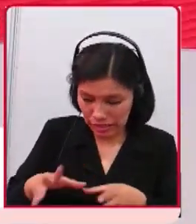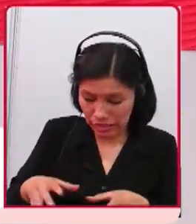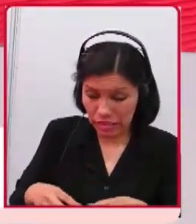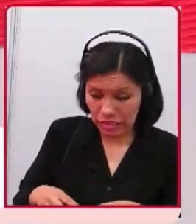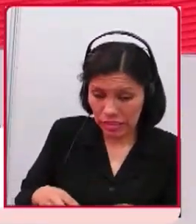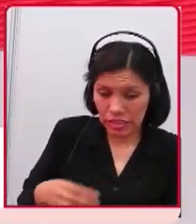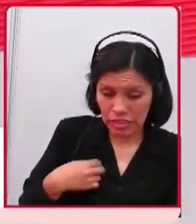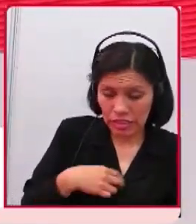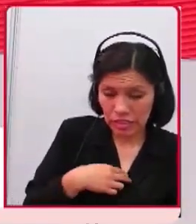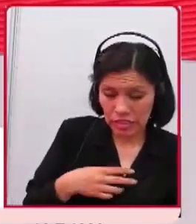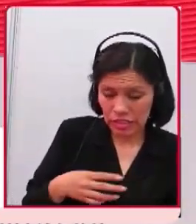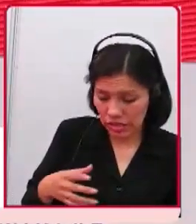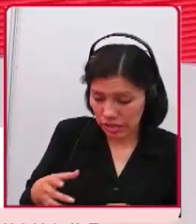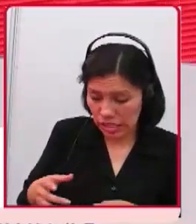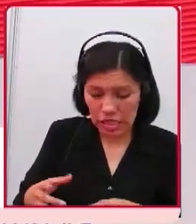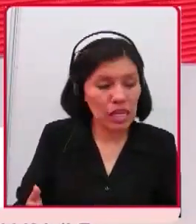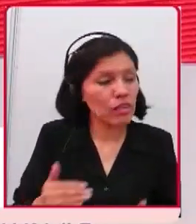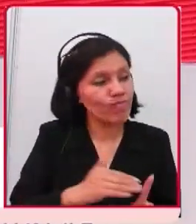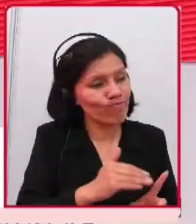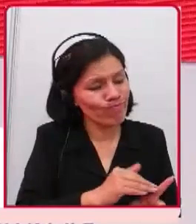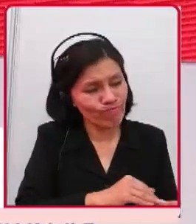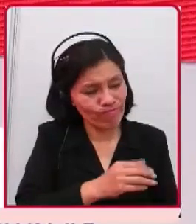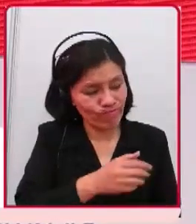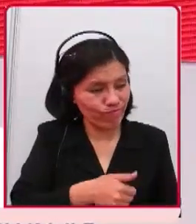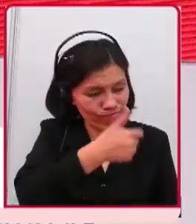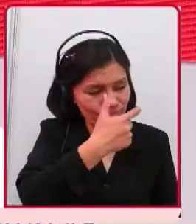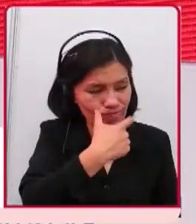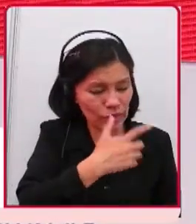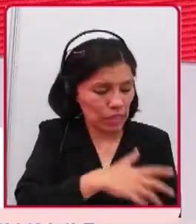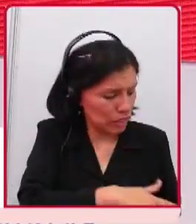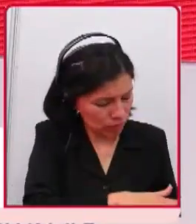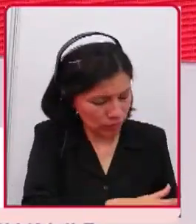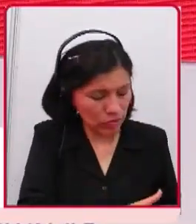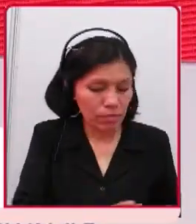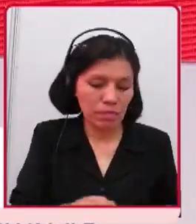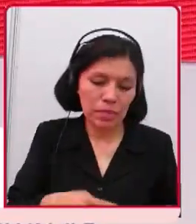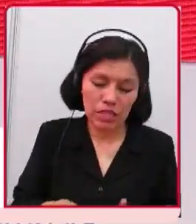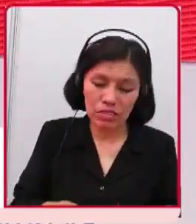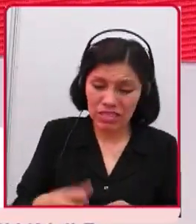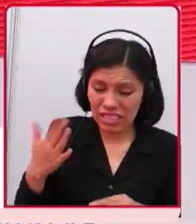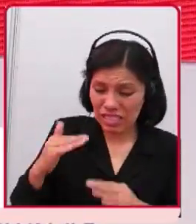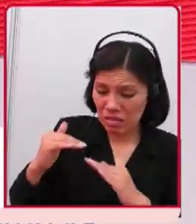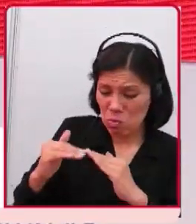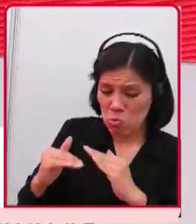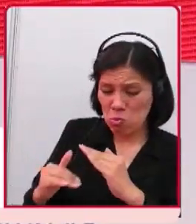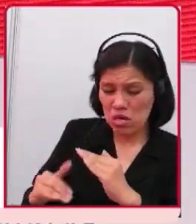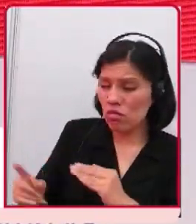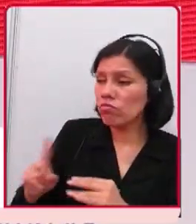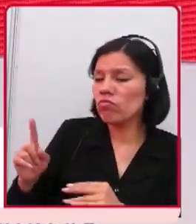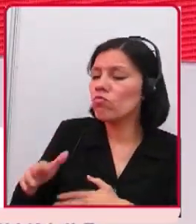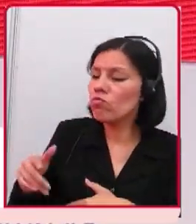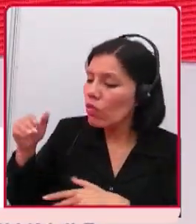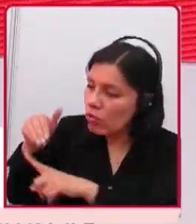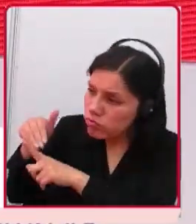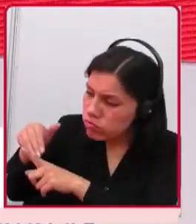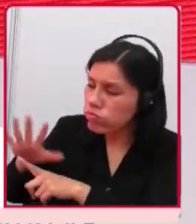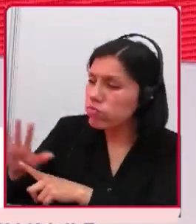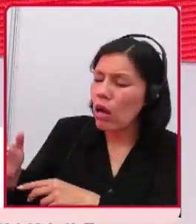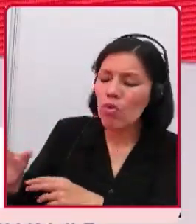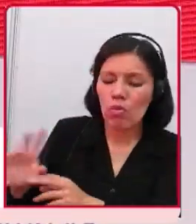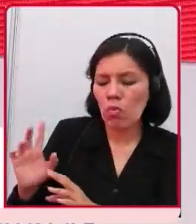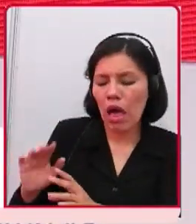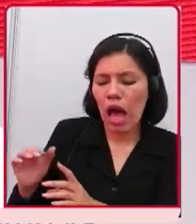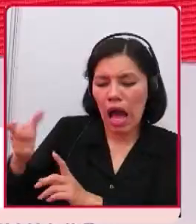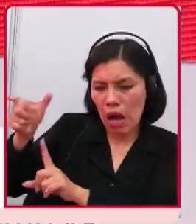no era necesario alarmar al operador, decirle, oye, va a sobrecargar. No. Por eso justo utilizamos el análisis exploratorio. Eso nos dice, de una manera